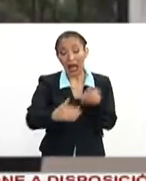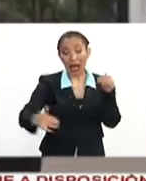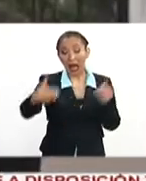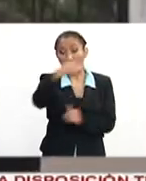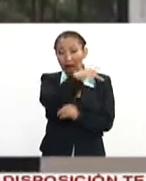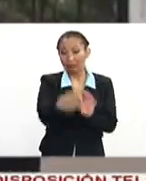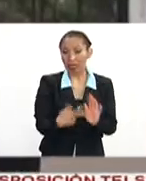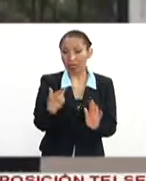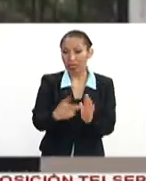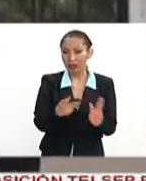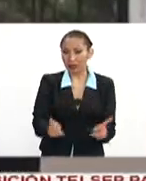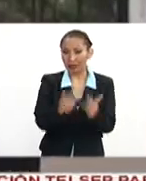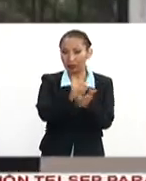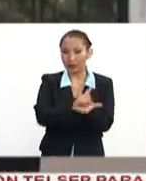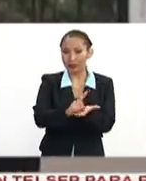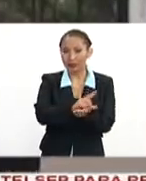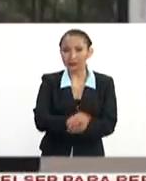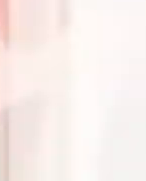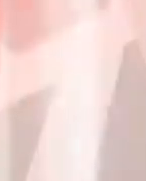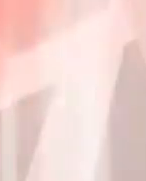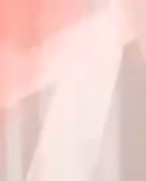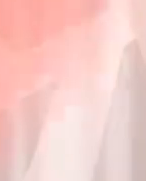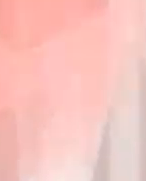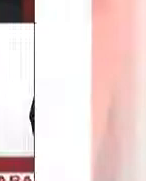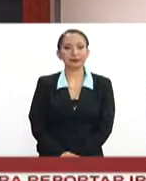mayor incidencia en este delito.